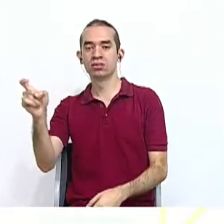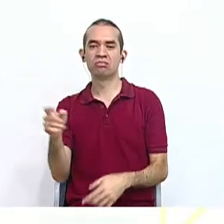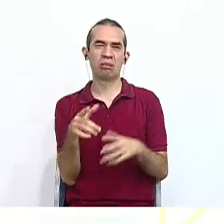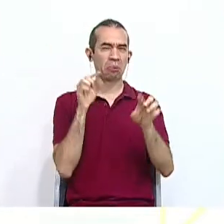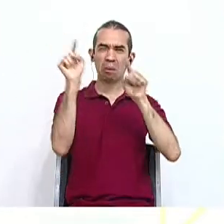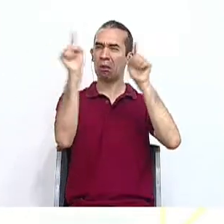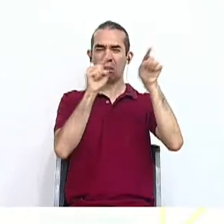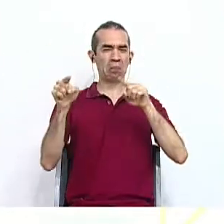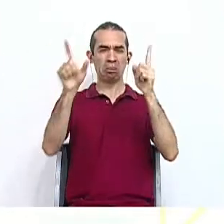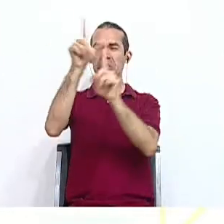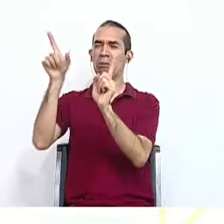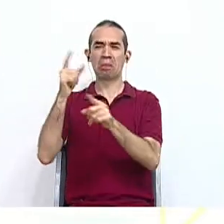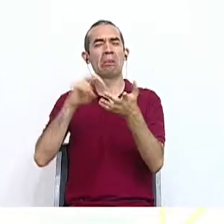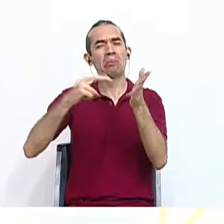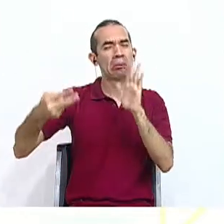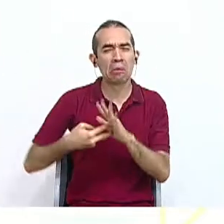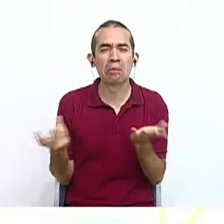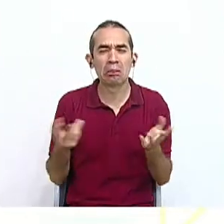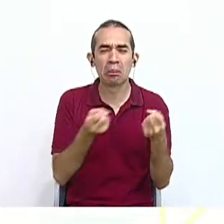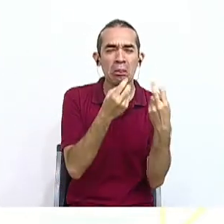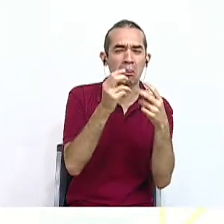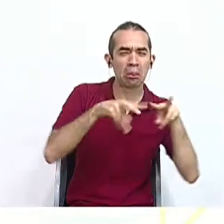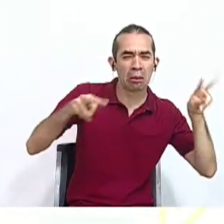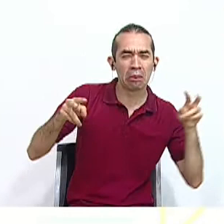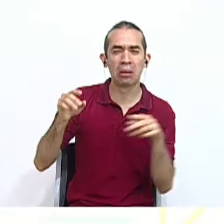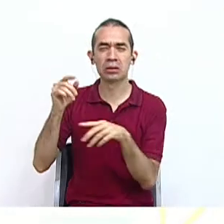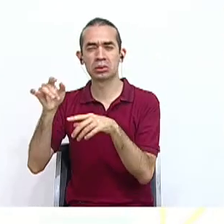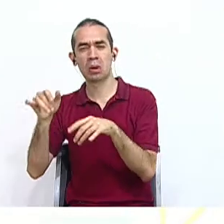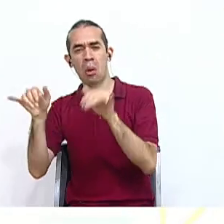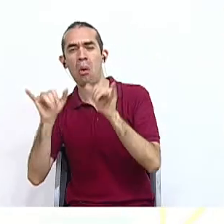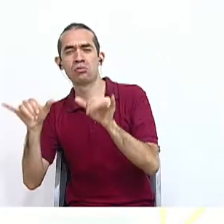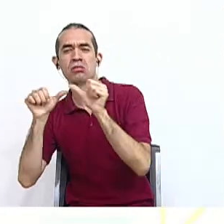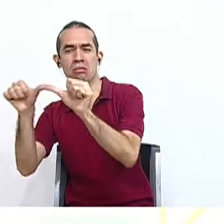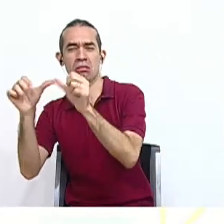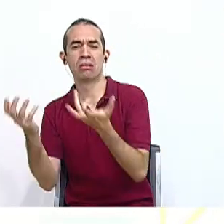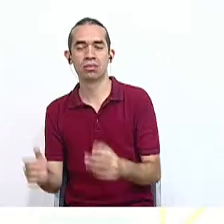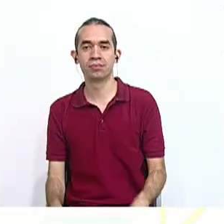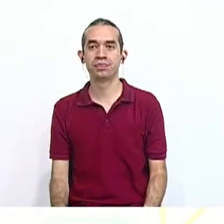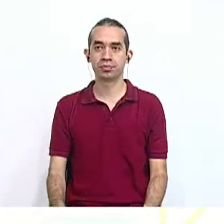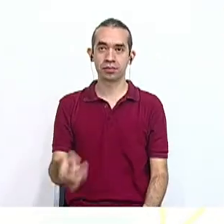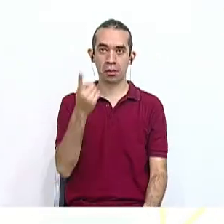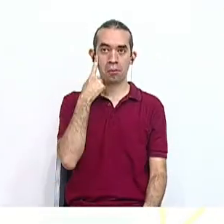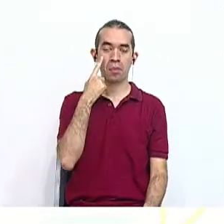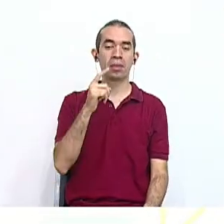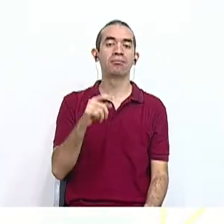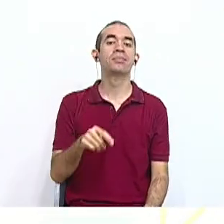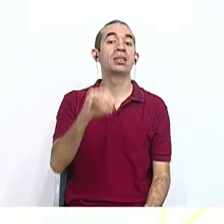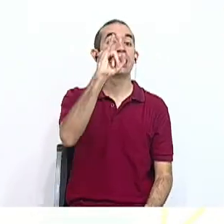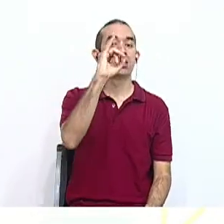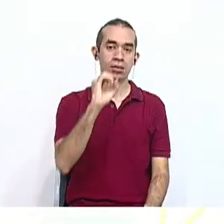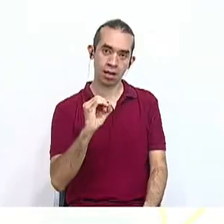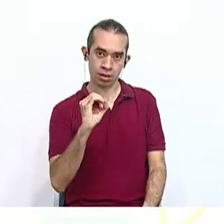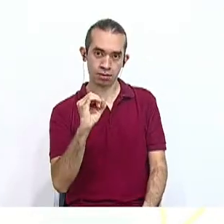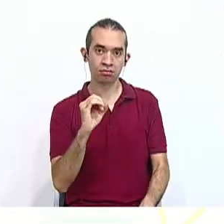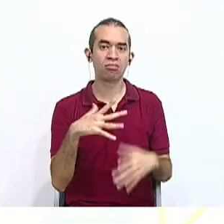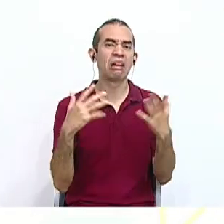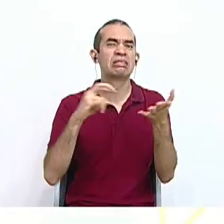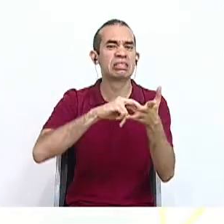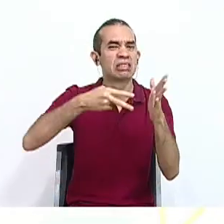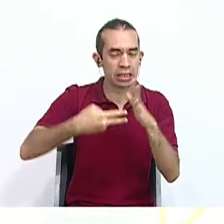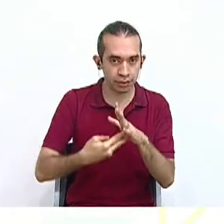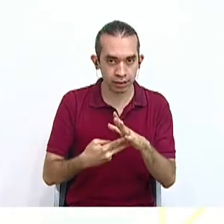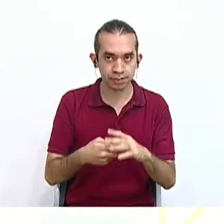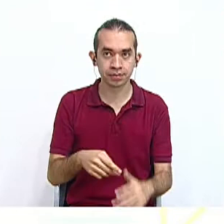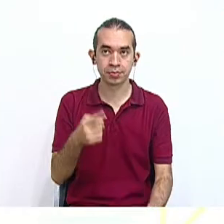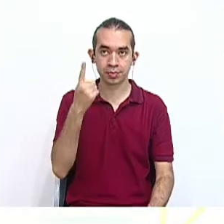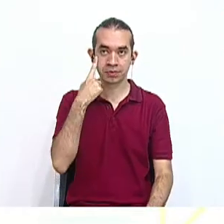constantes? Observemos acá. ¿Dónde? ¿Quién va a ser, por ejemplo, I sub 0? I sub 0 es la intensidad de la